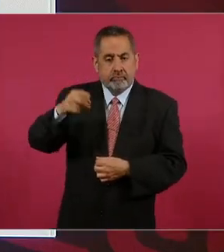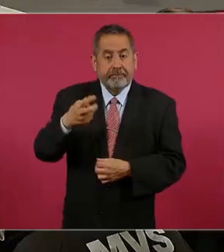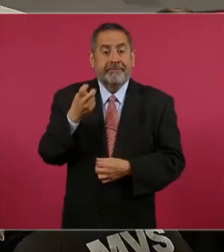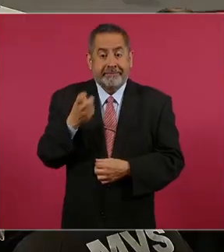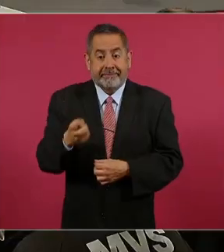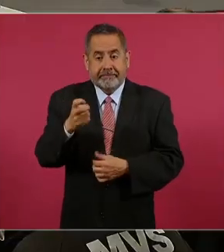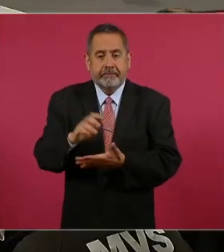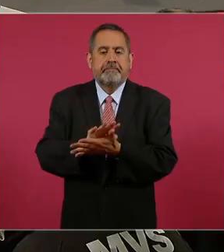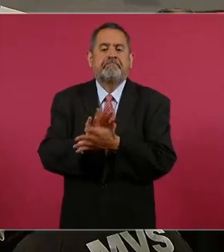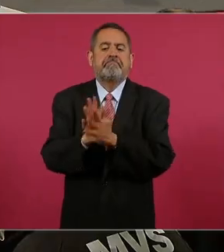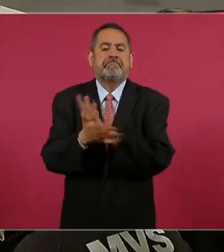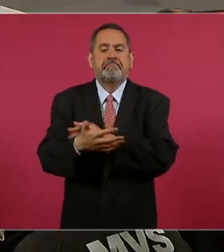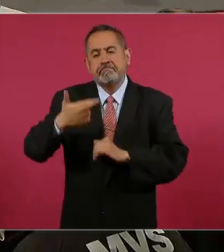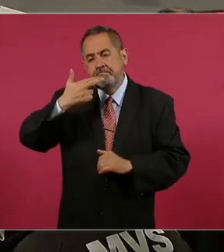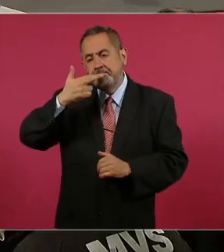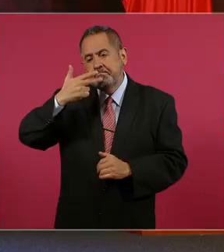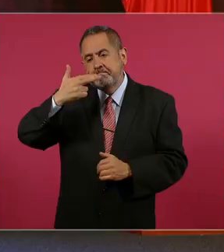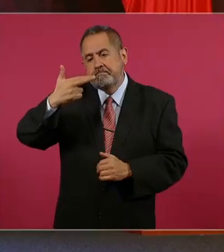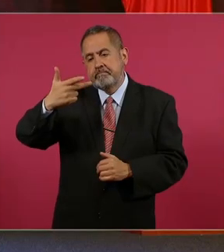empezó a cambiar.